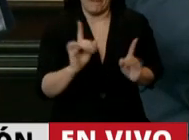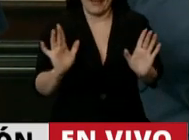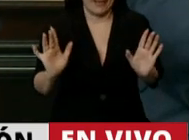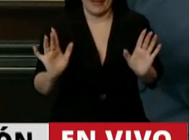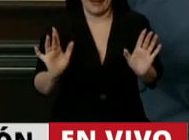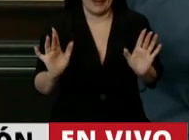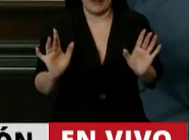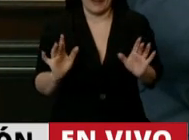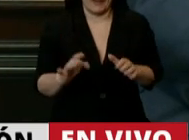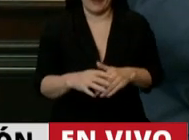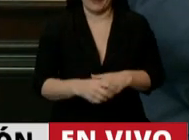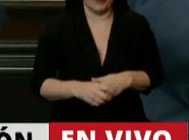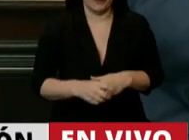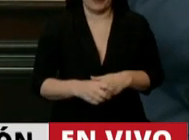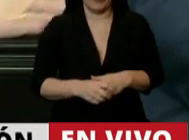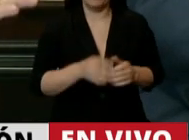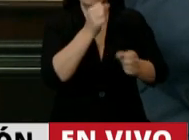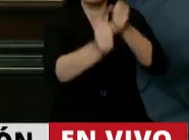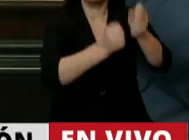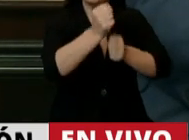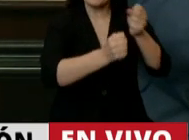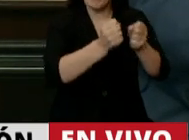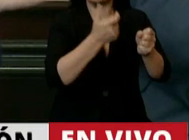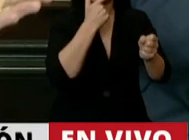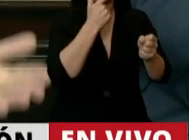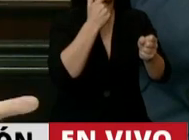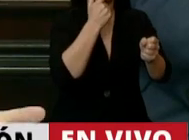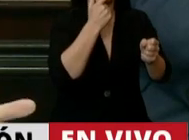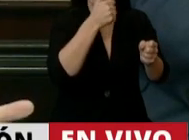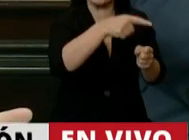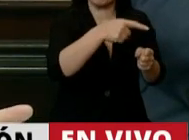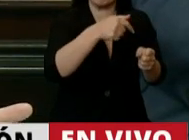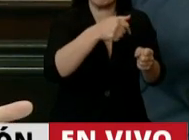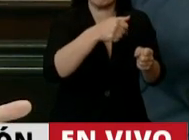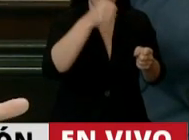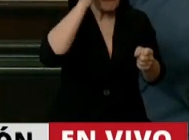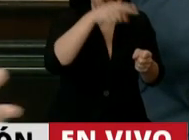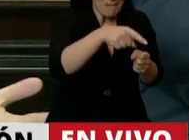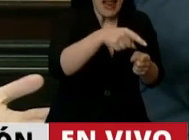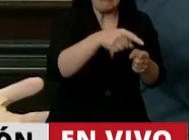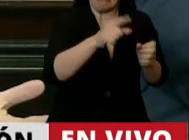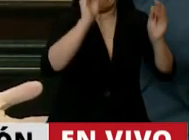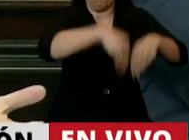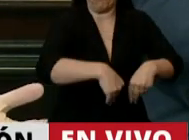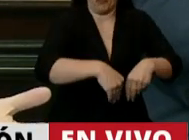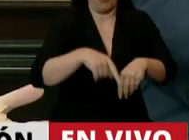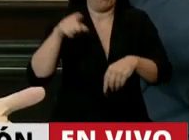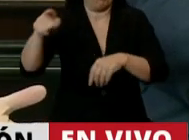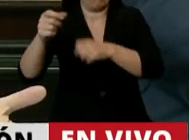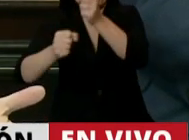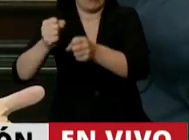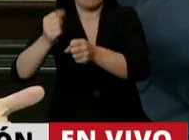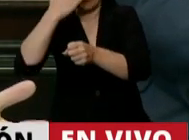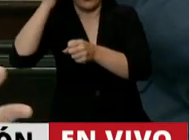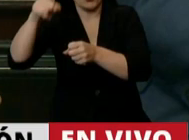Fundieron una fábrica de alfajores en Mar del Plata y una fábrica de Fernet en Córdoba. Esa fue la Argentina que les tocó gobernar a